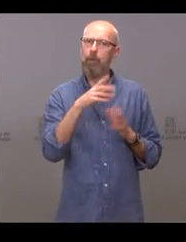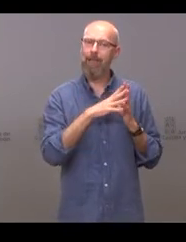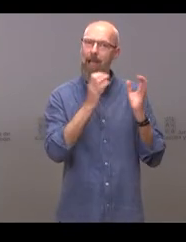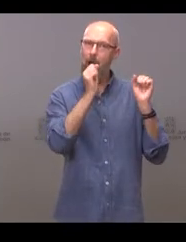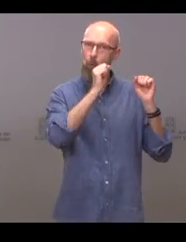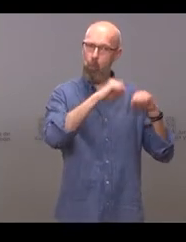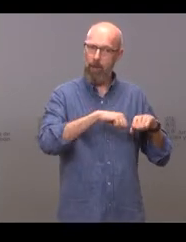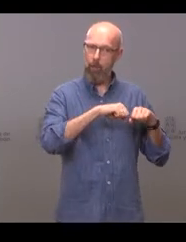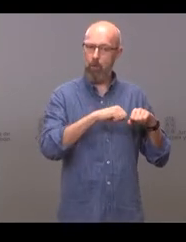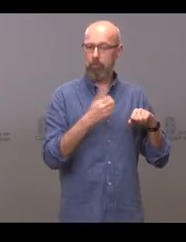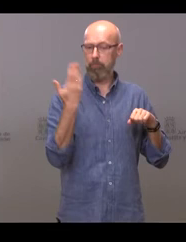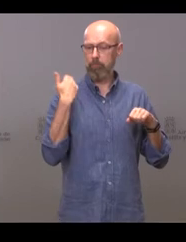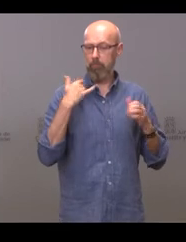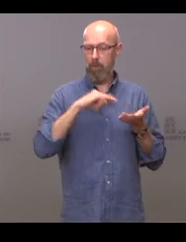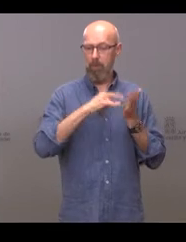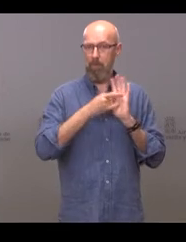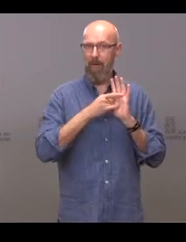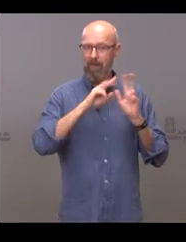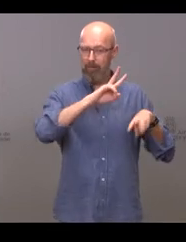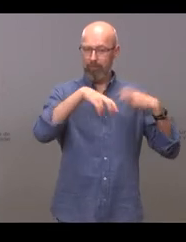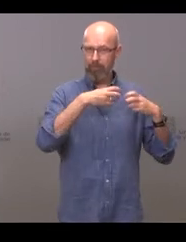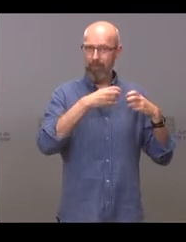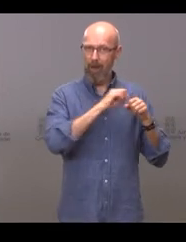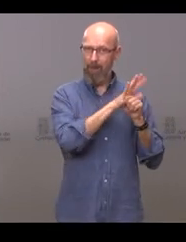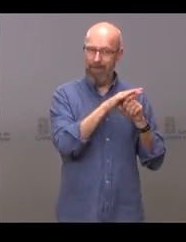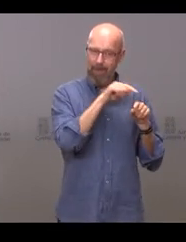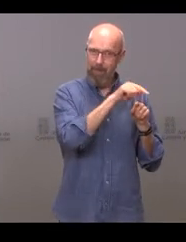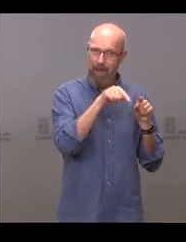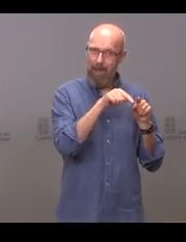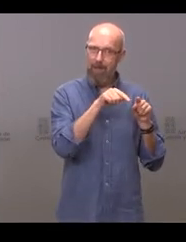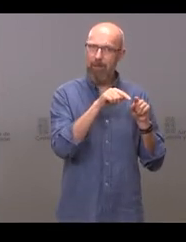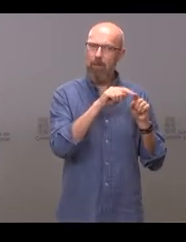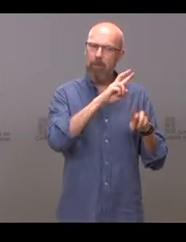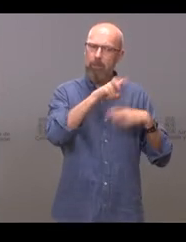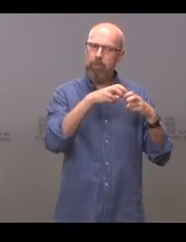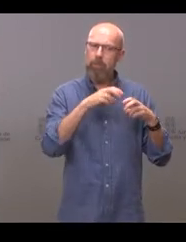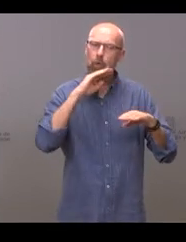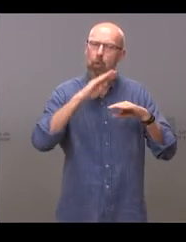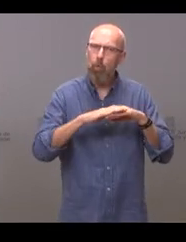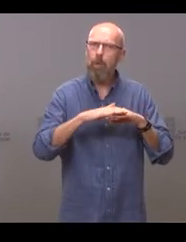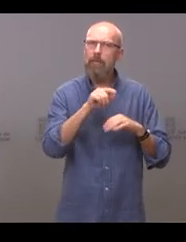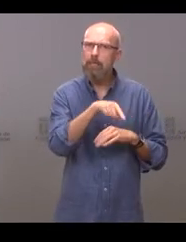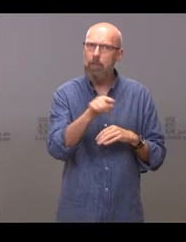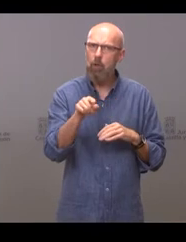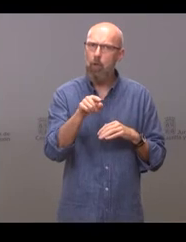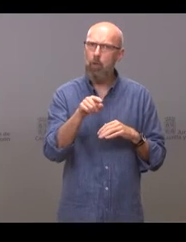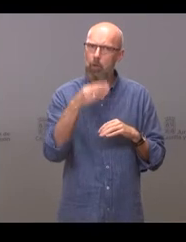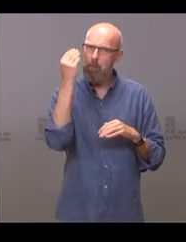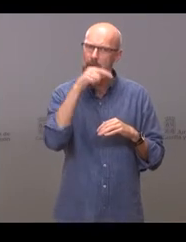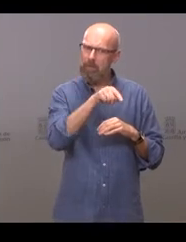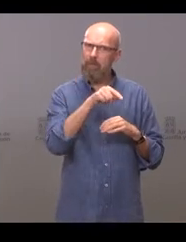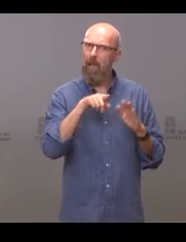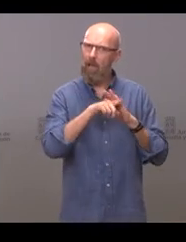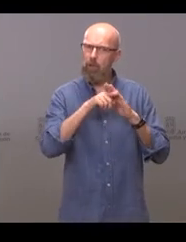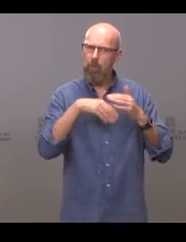los que llegaron en los planes de choque para la pandemia si consideran que se han tramitado se están tramitando de forma ágil